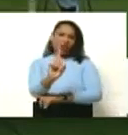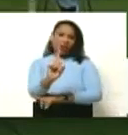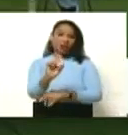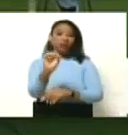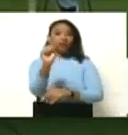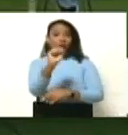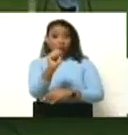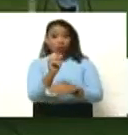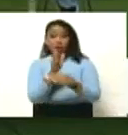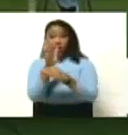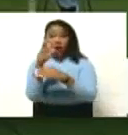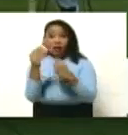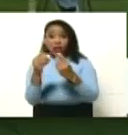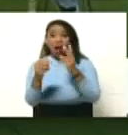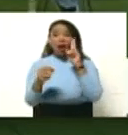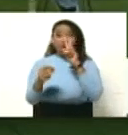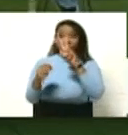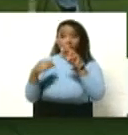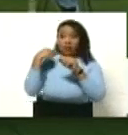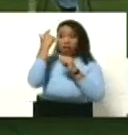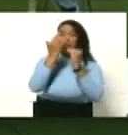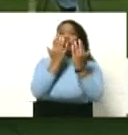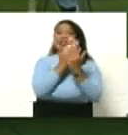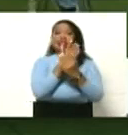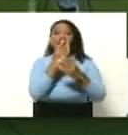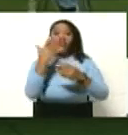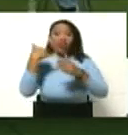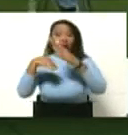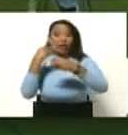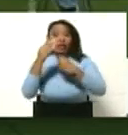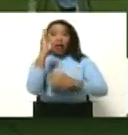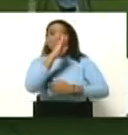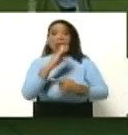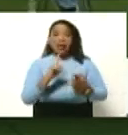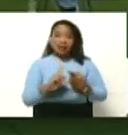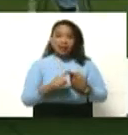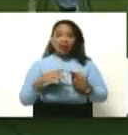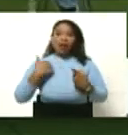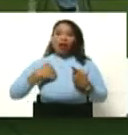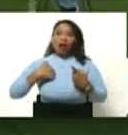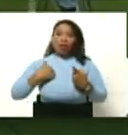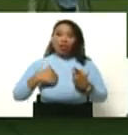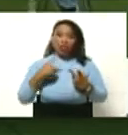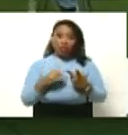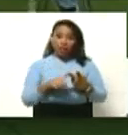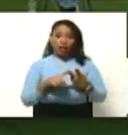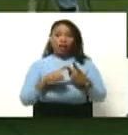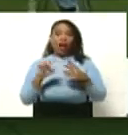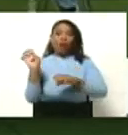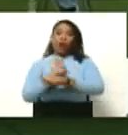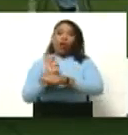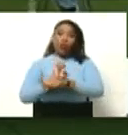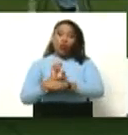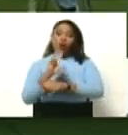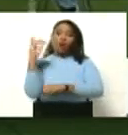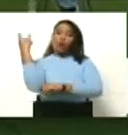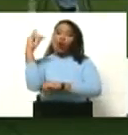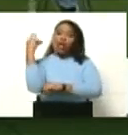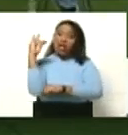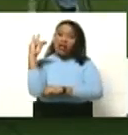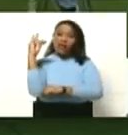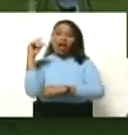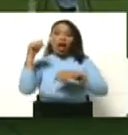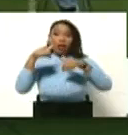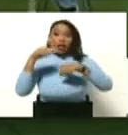van a hacer. Véanse en el espejo lo que han hecho en Brasil, en Argentina, en Ecuador, en Bolivia, aquí